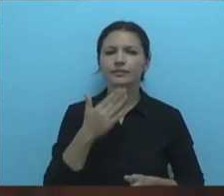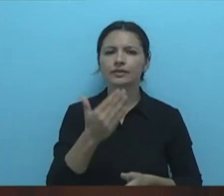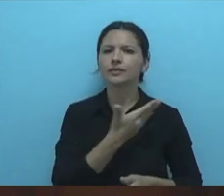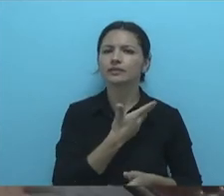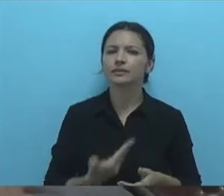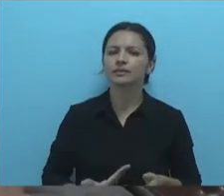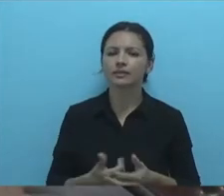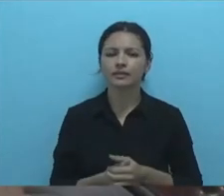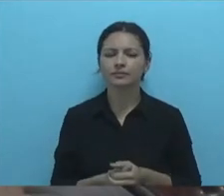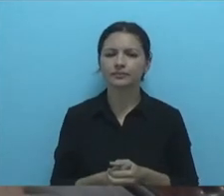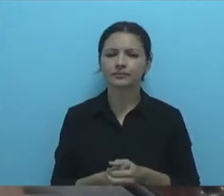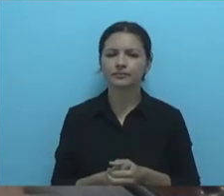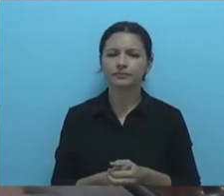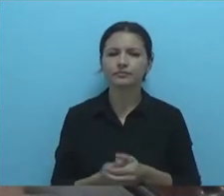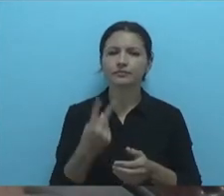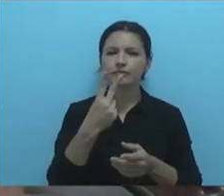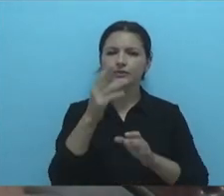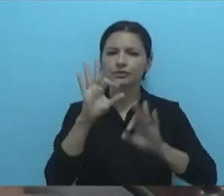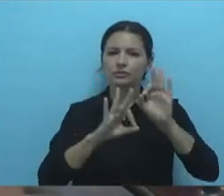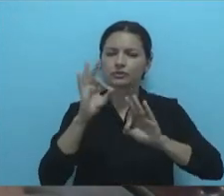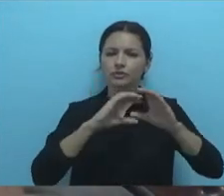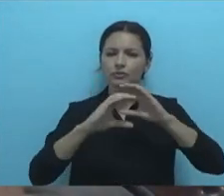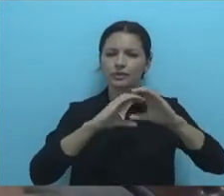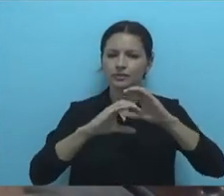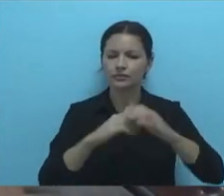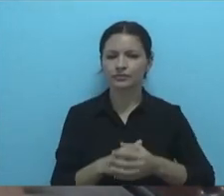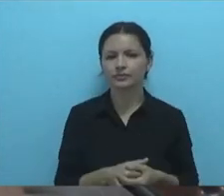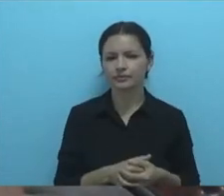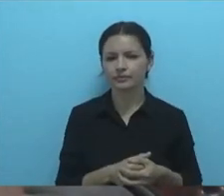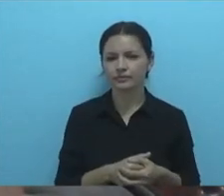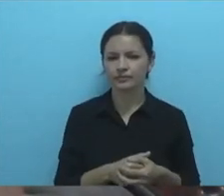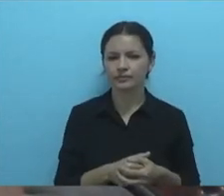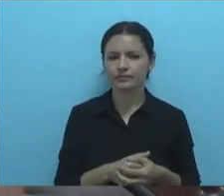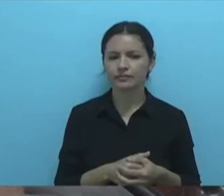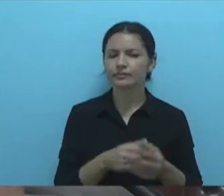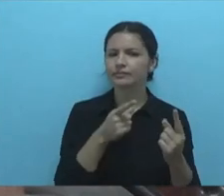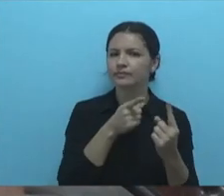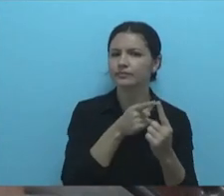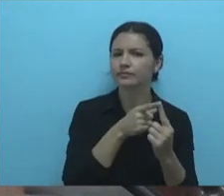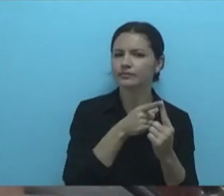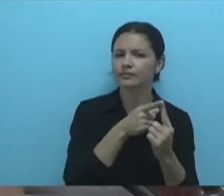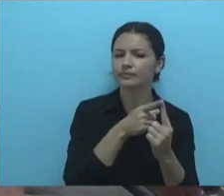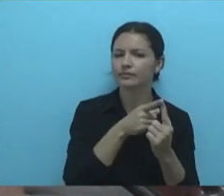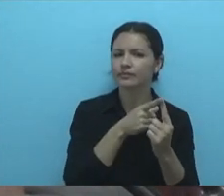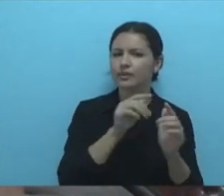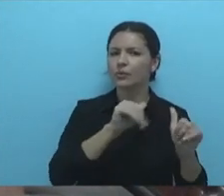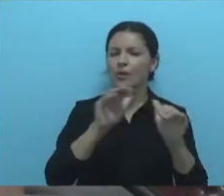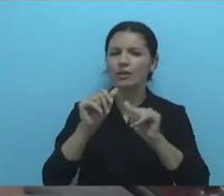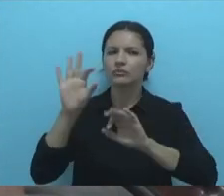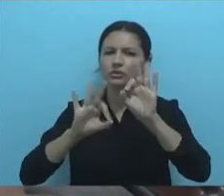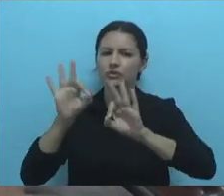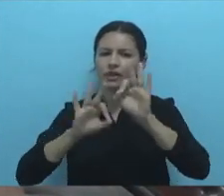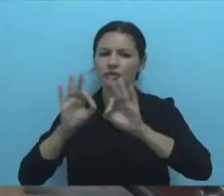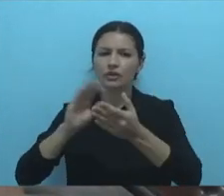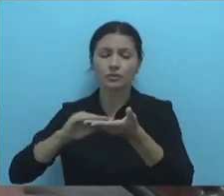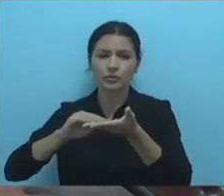Quiero ingresar dos proyectos de comunicación en realidad uno es en el mismo sentido del proyecto que ingresó